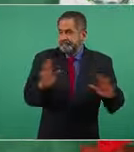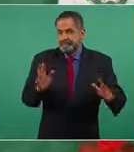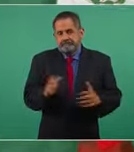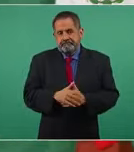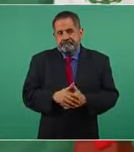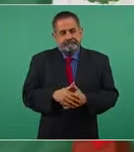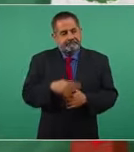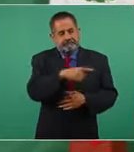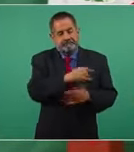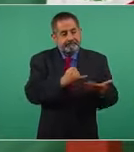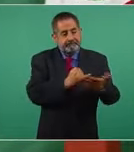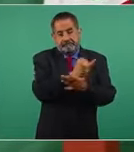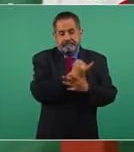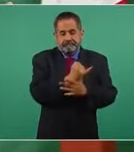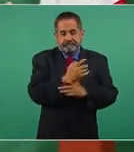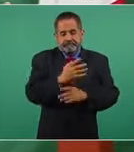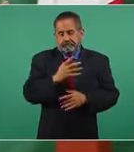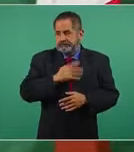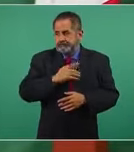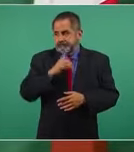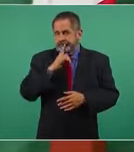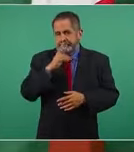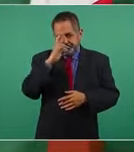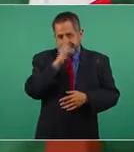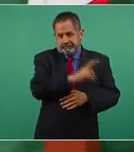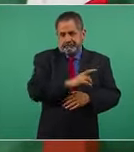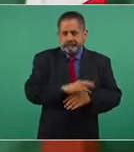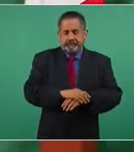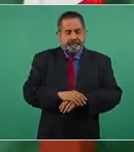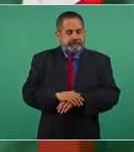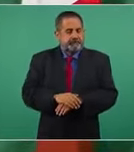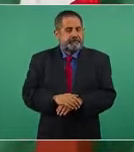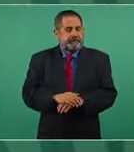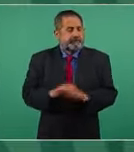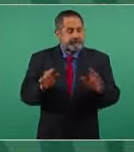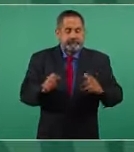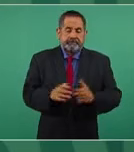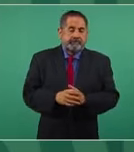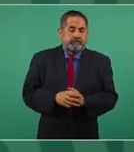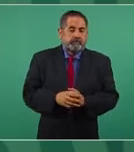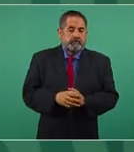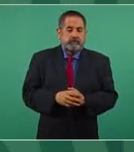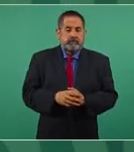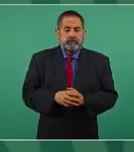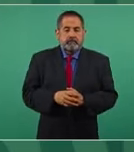la decisión del juez. Hay que respetarla